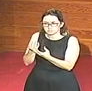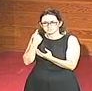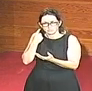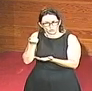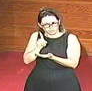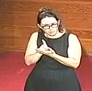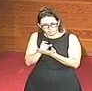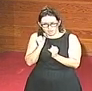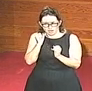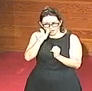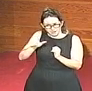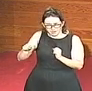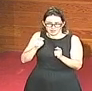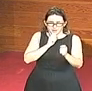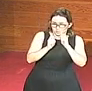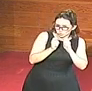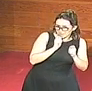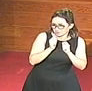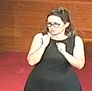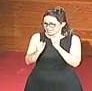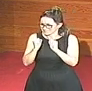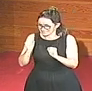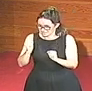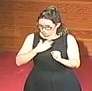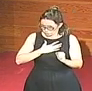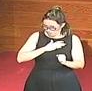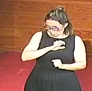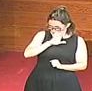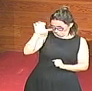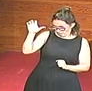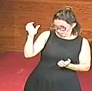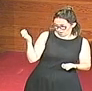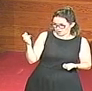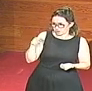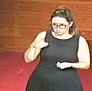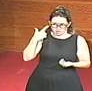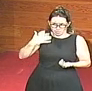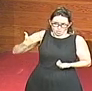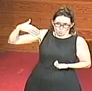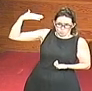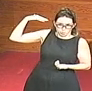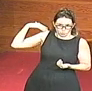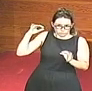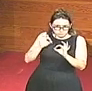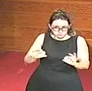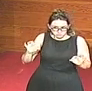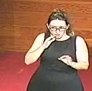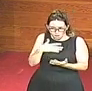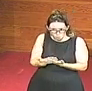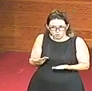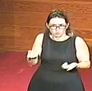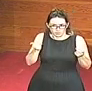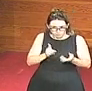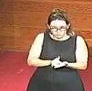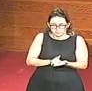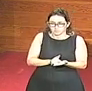asesinatos de reporteros y reporteras en el suelo comunitario. Eso hacía mucho tiempo que no pasaba. En algunos lugares de